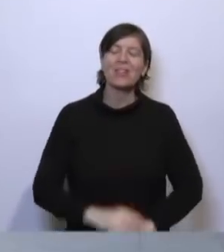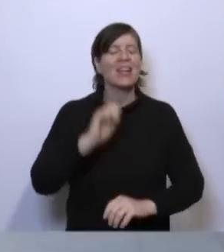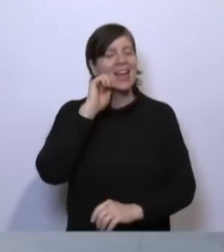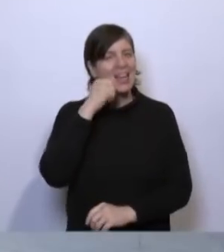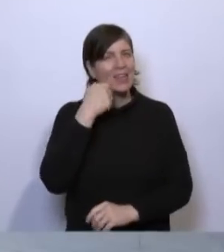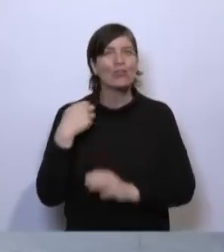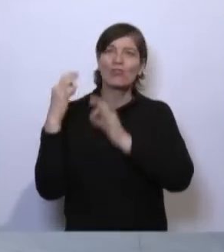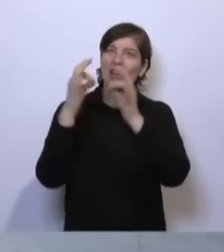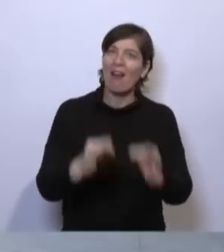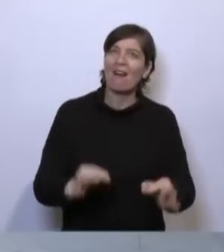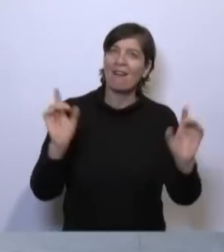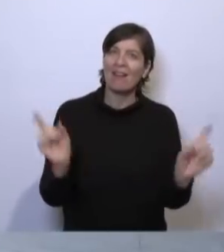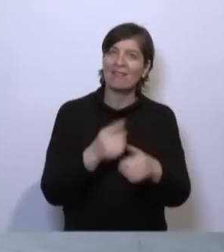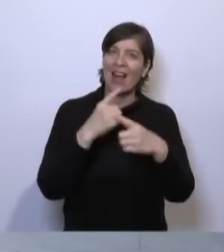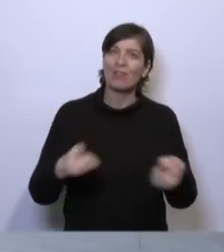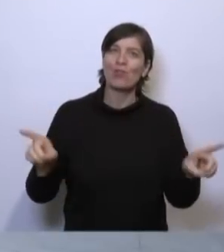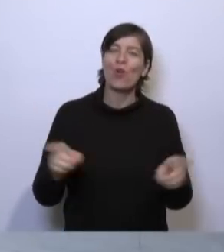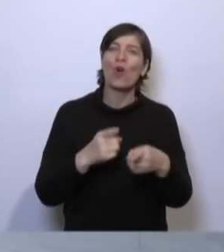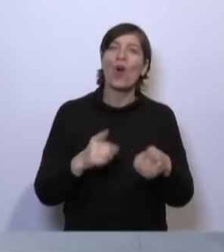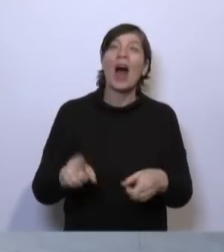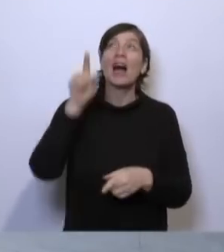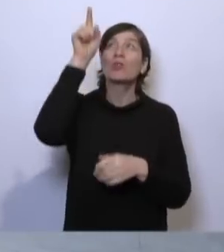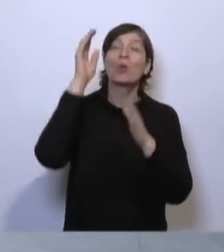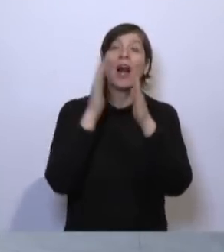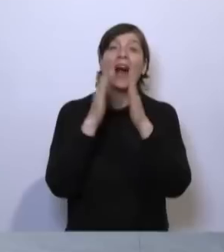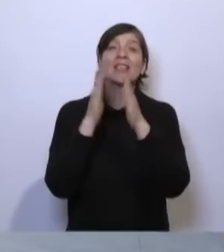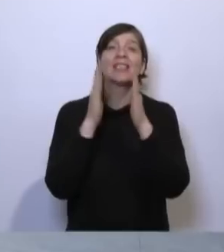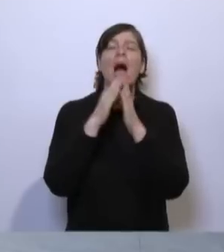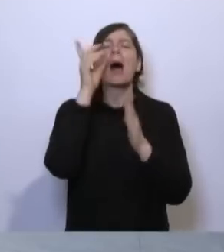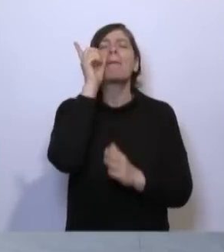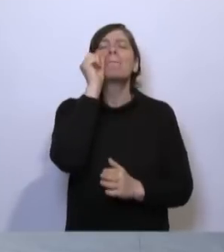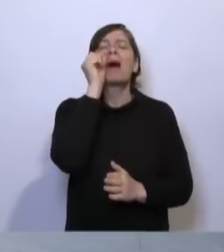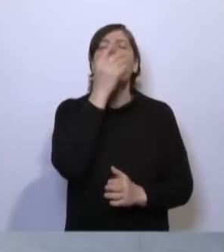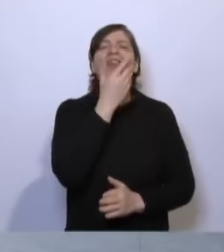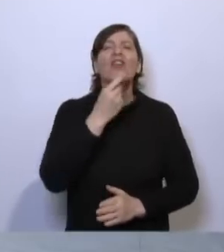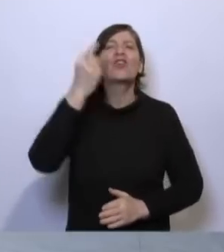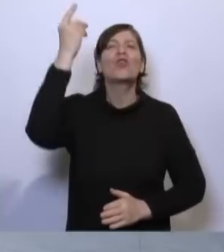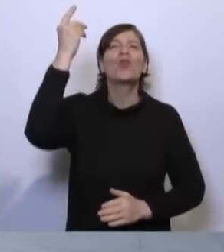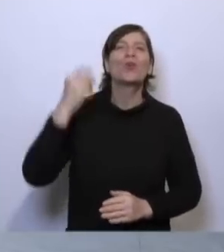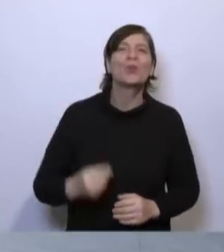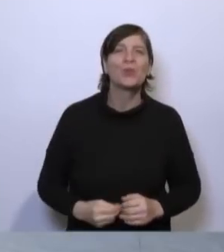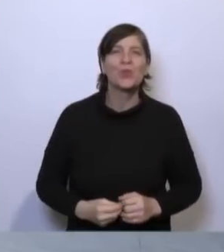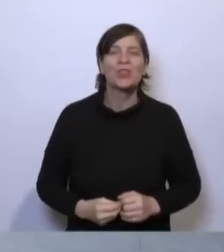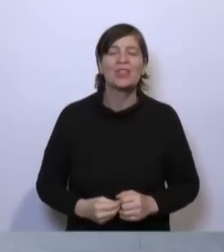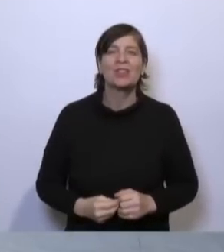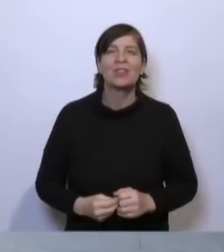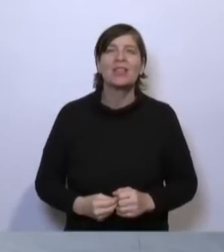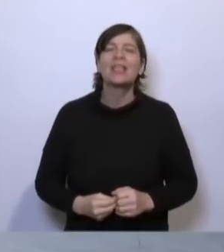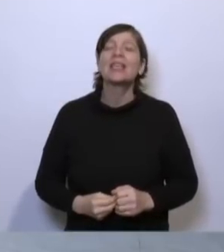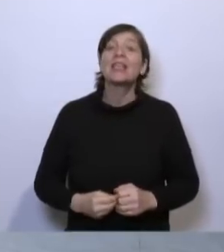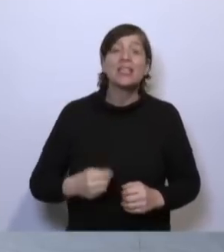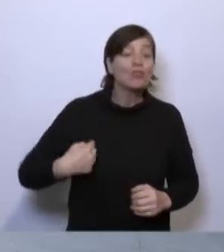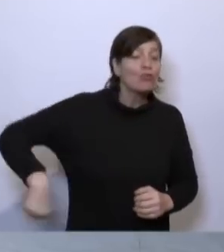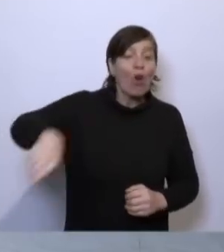Qué lindo llegar cantando a tu casa, Padre Dios,